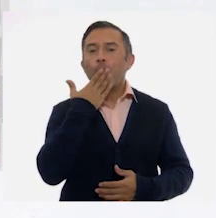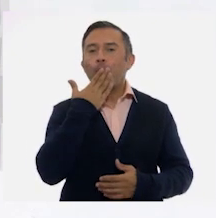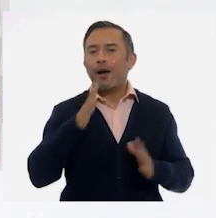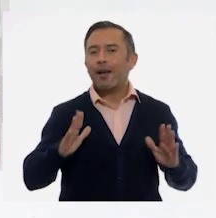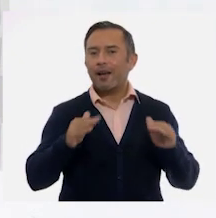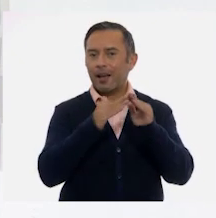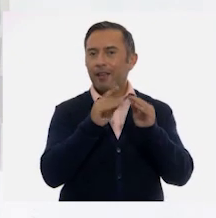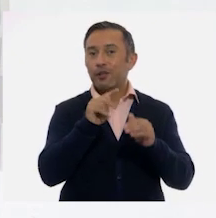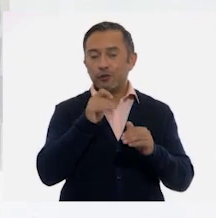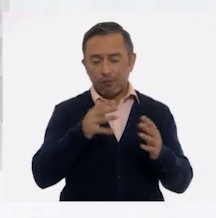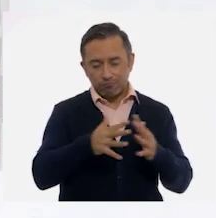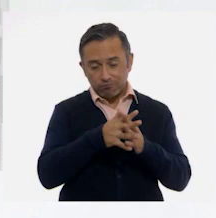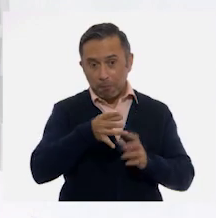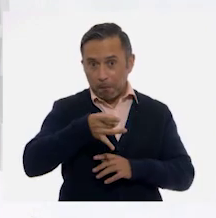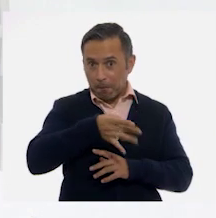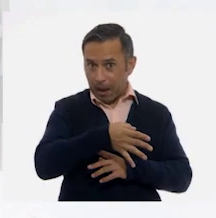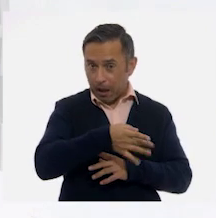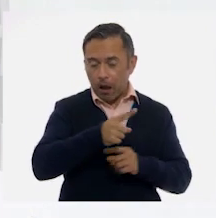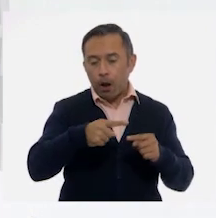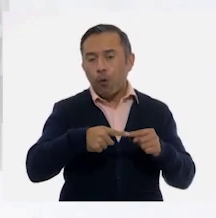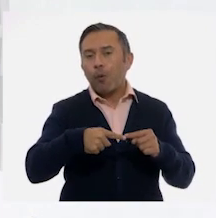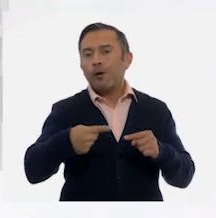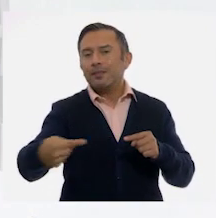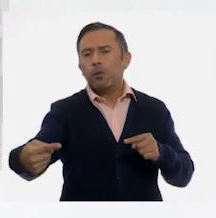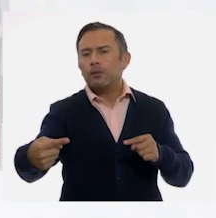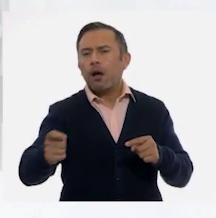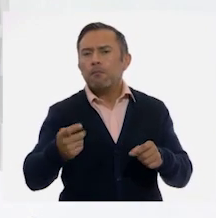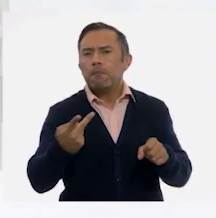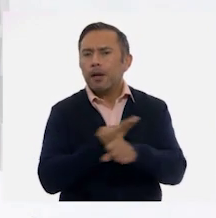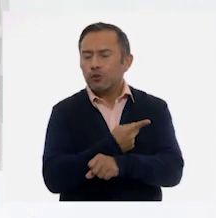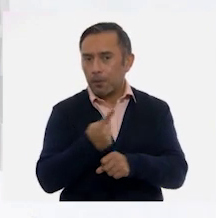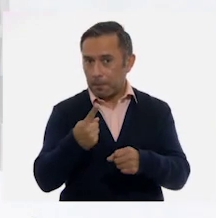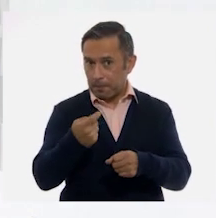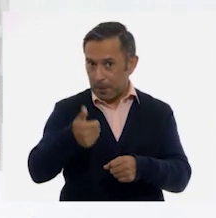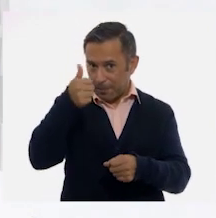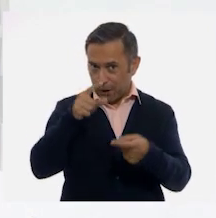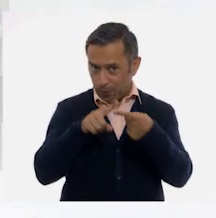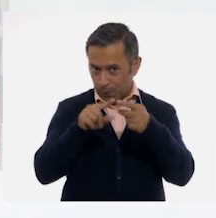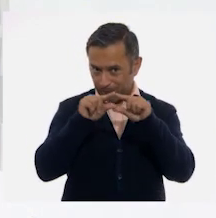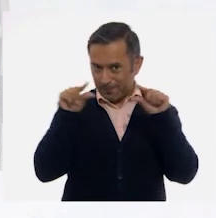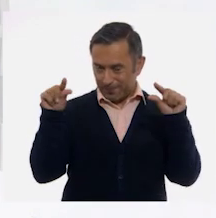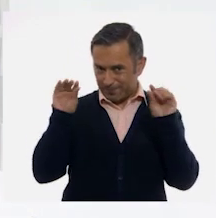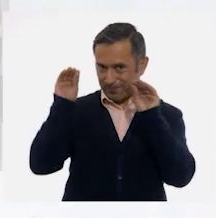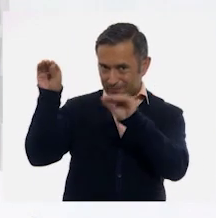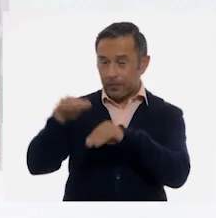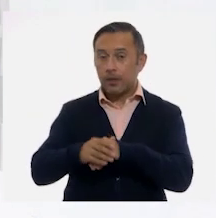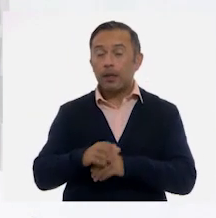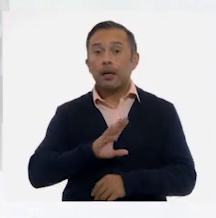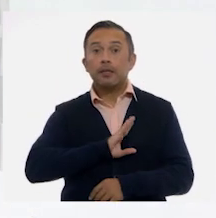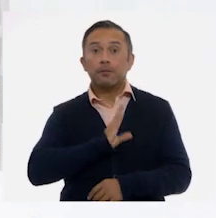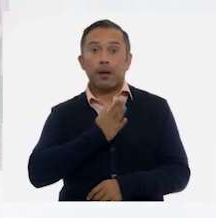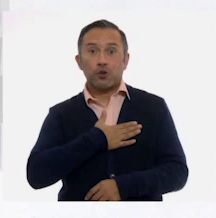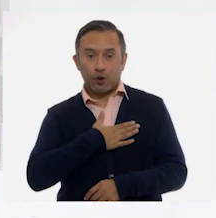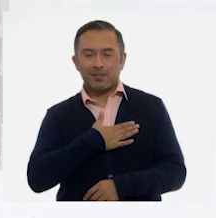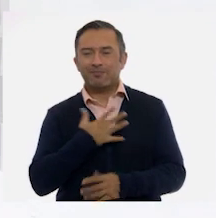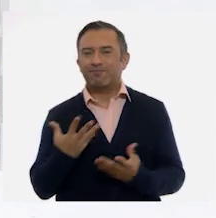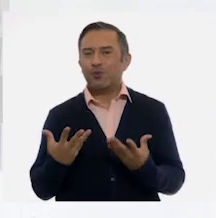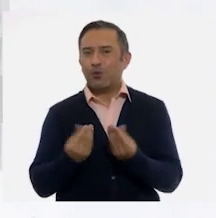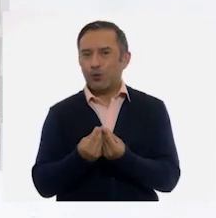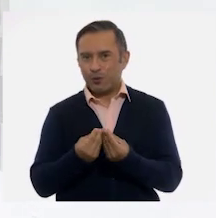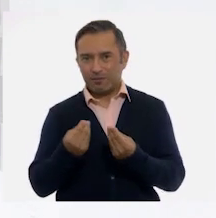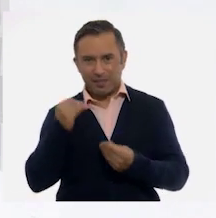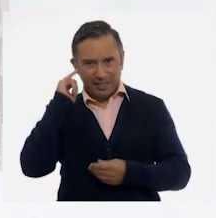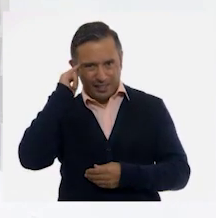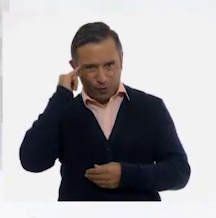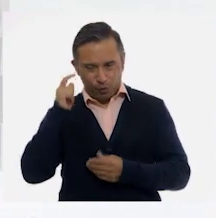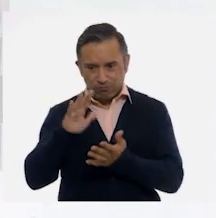La primera, que fue la que anotamos, fue la conquista por parte de españoles y sus aliados indígenas del resto